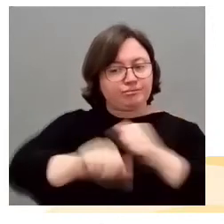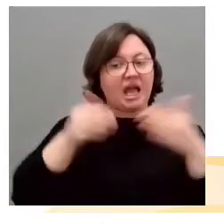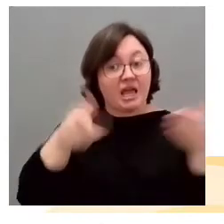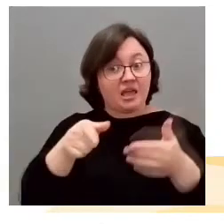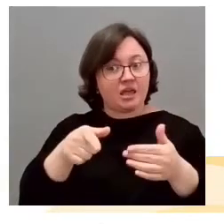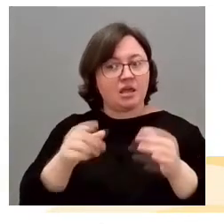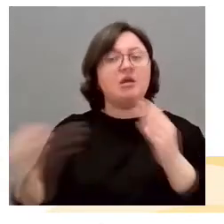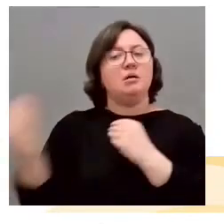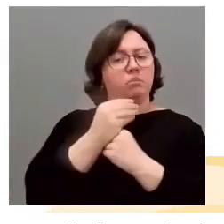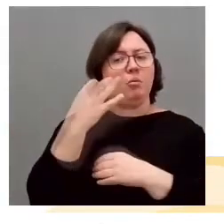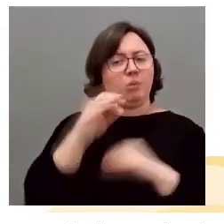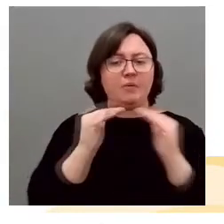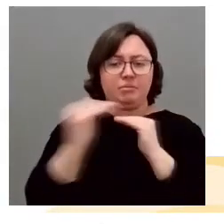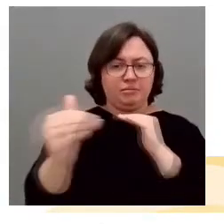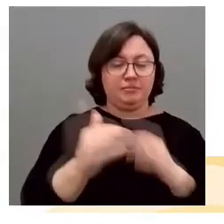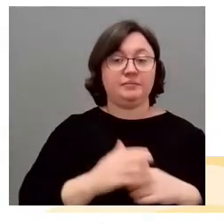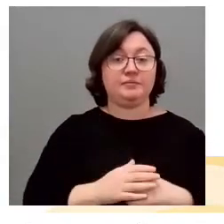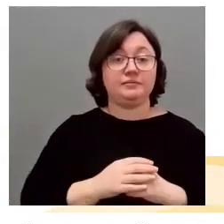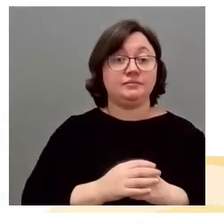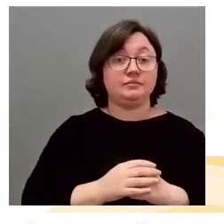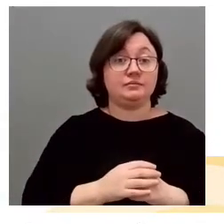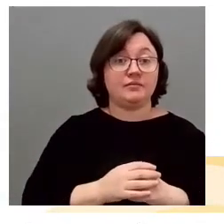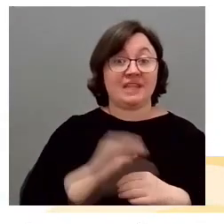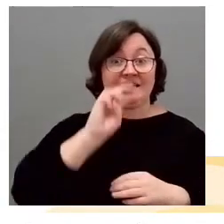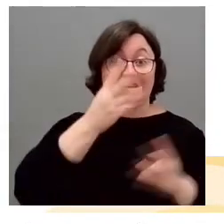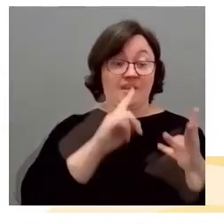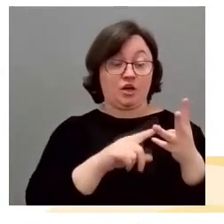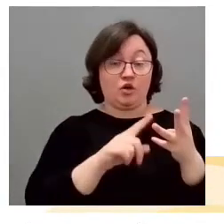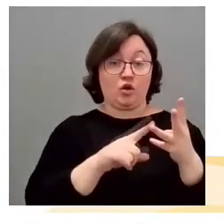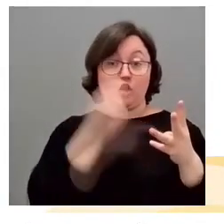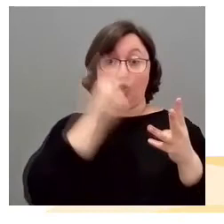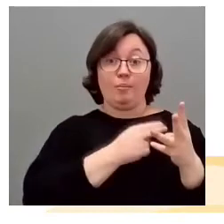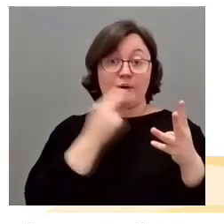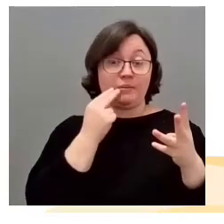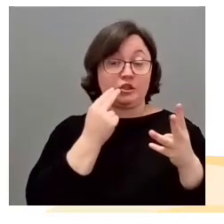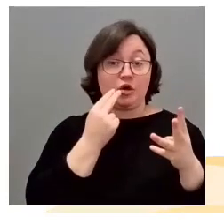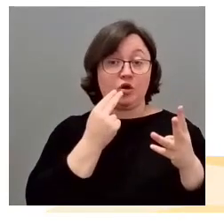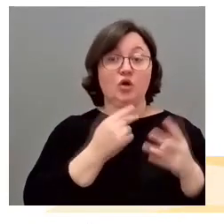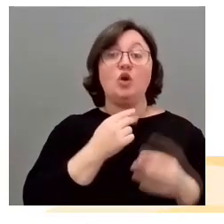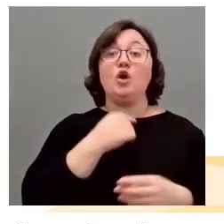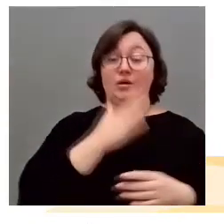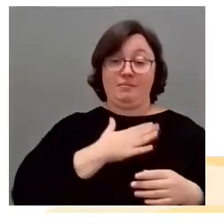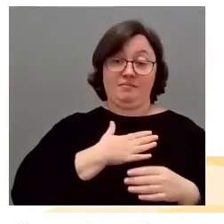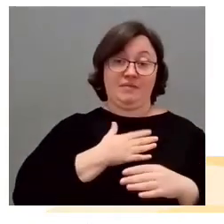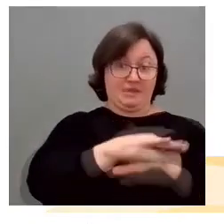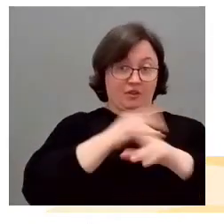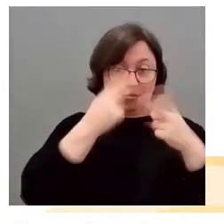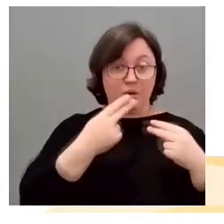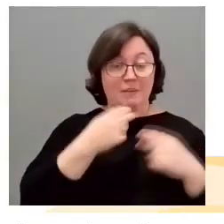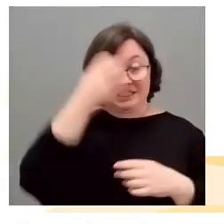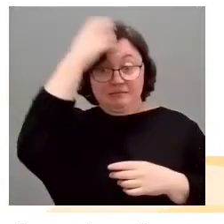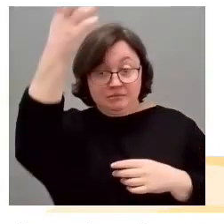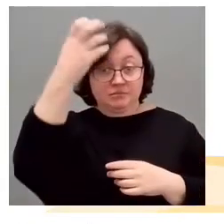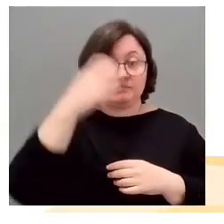importante fuente de sostenibilidad. El tercer compromiso que las administraciones, la Dirección General y el Real Patronato, y que yo creo que